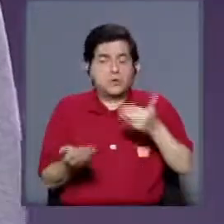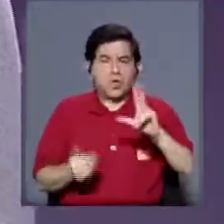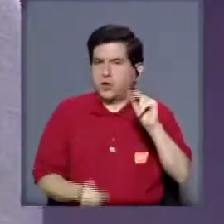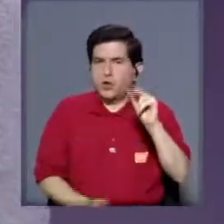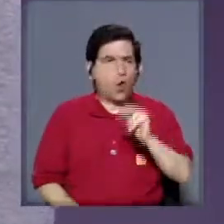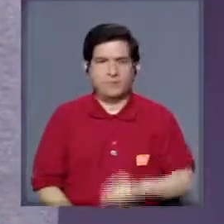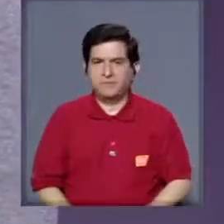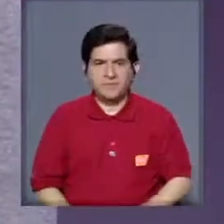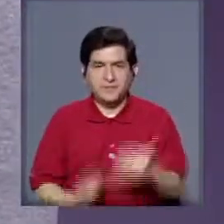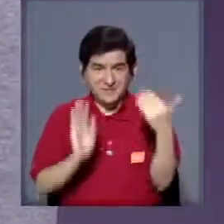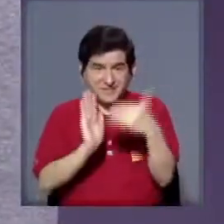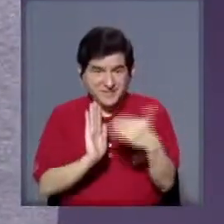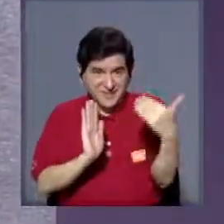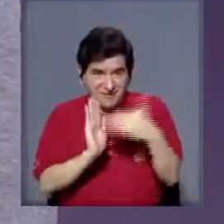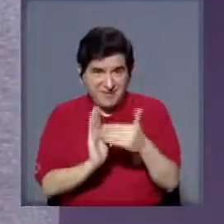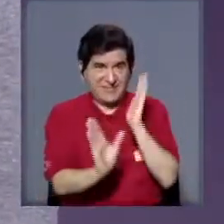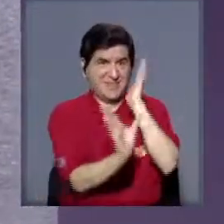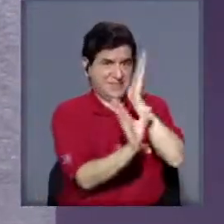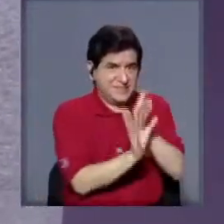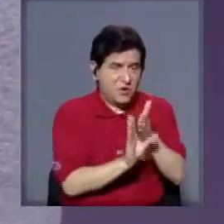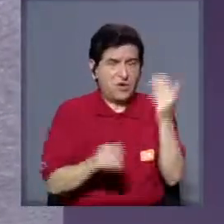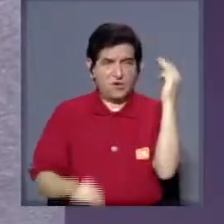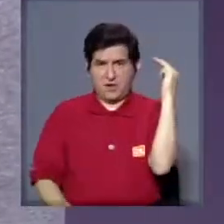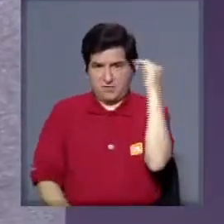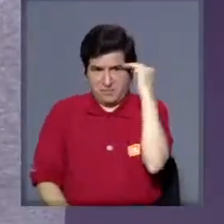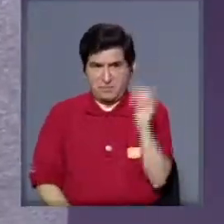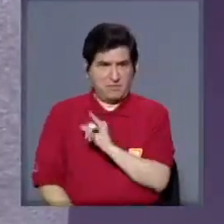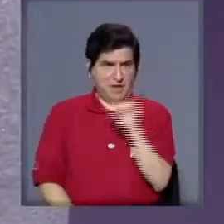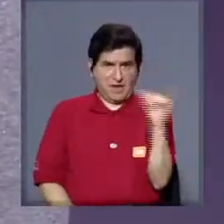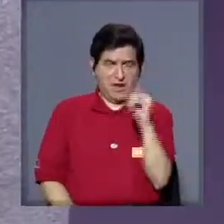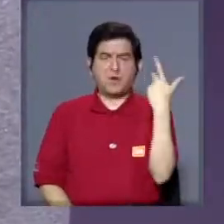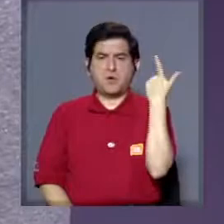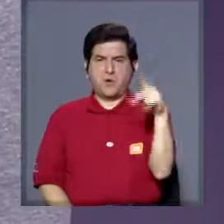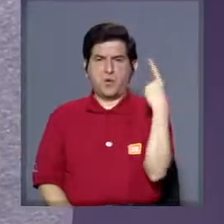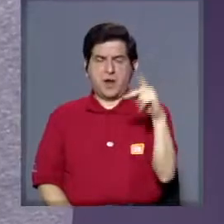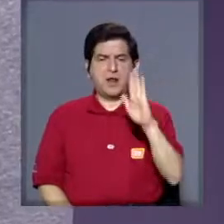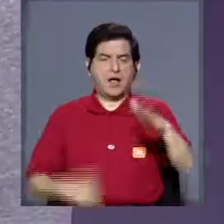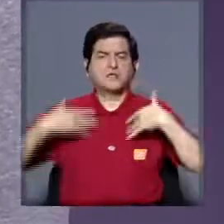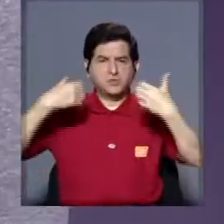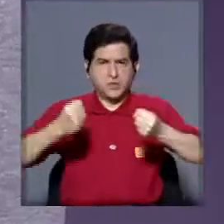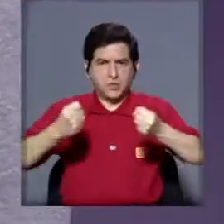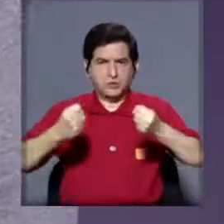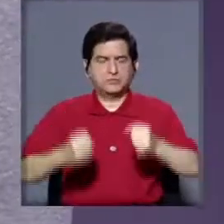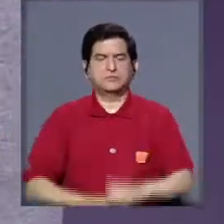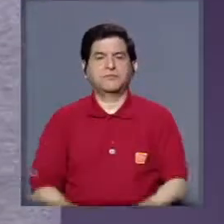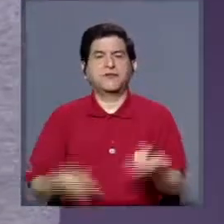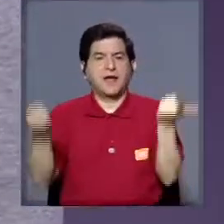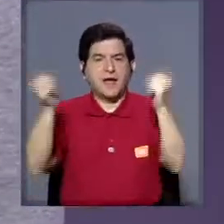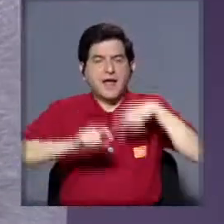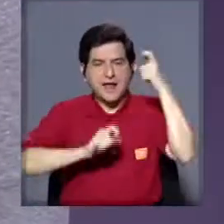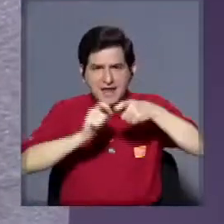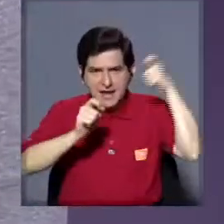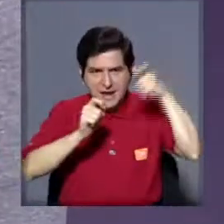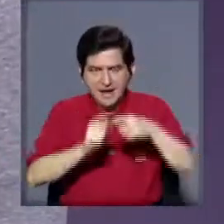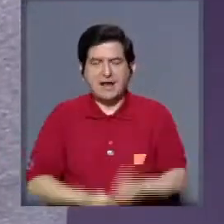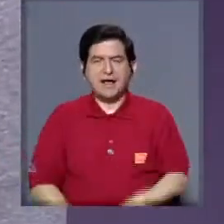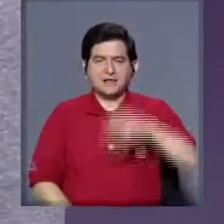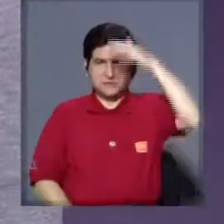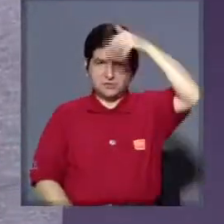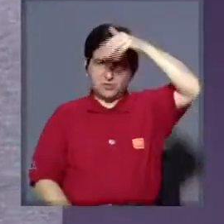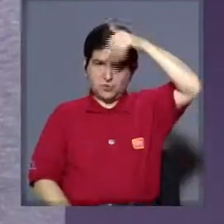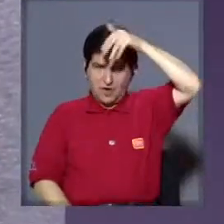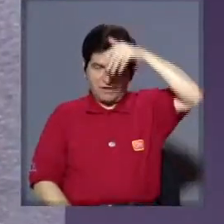si hay afectación psicológica o mental eso también es un peligro hacia su salud y en el caso específico don carlos